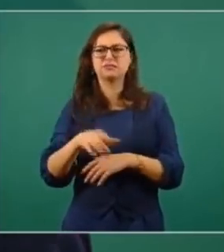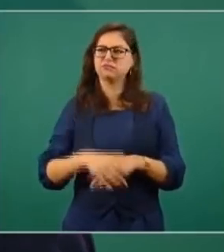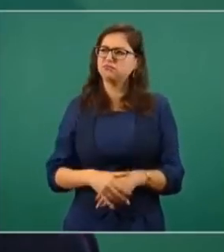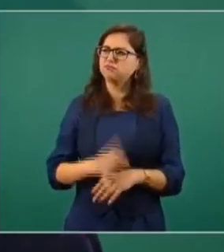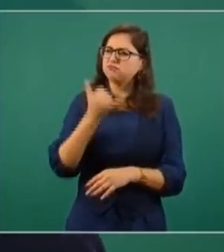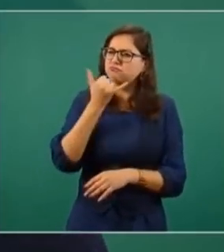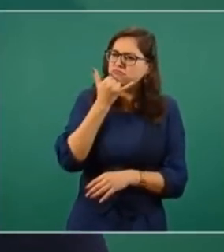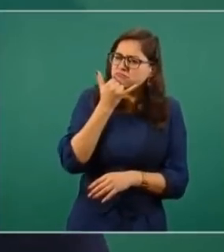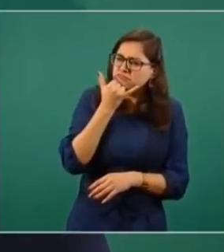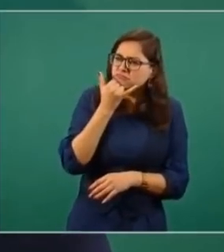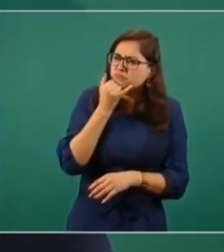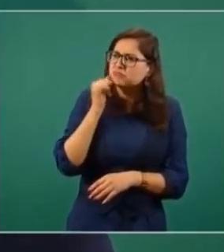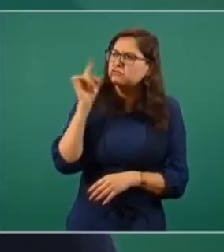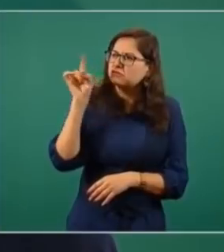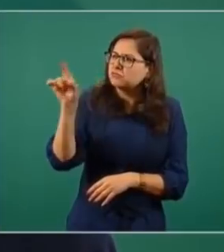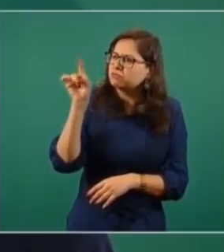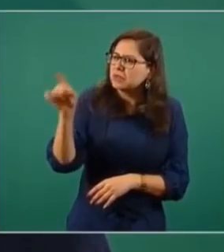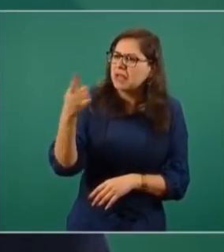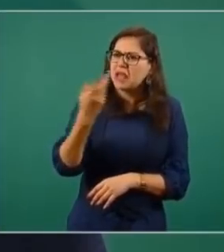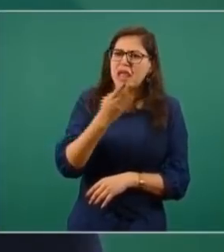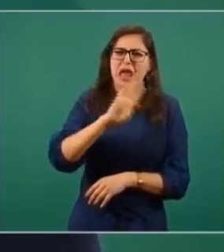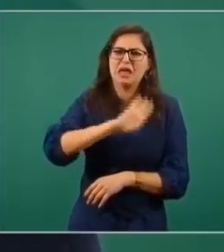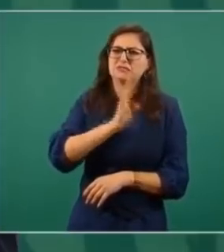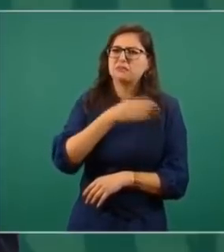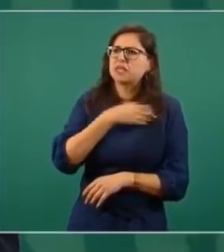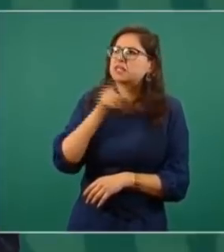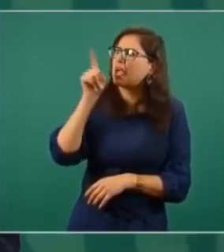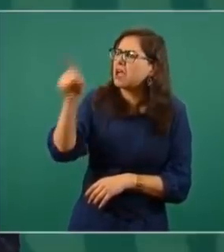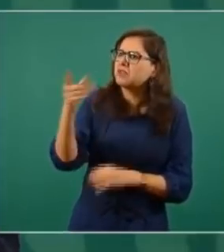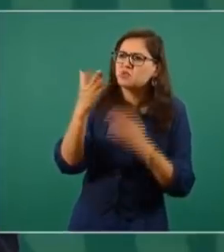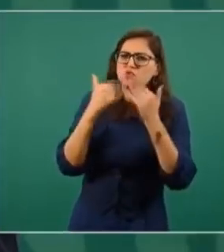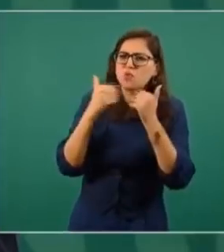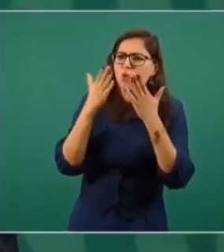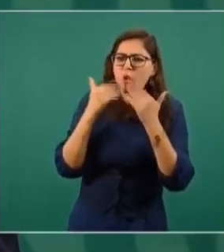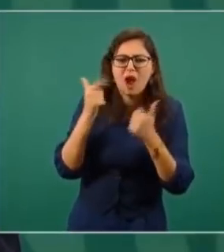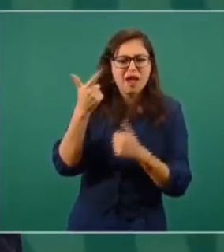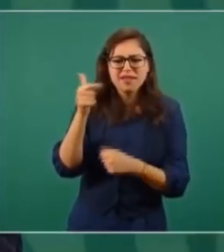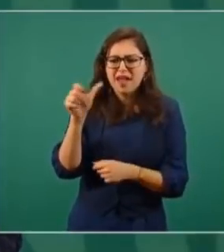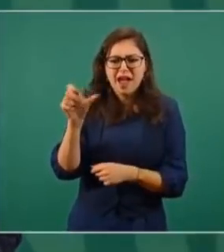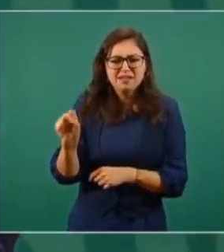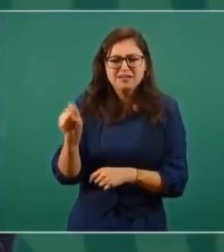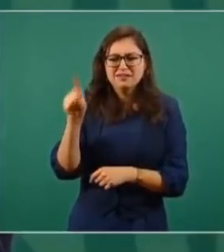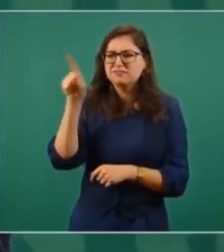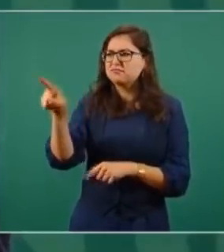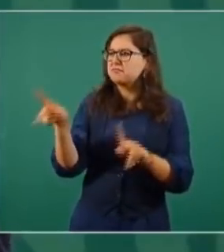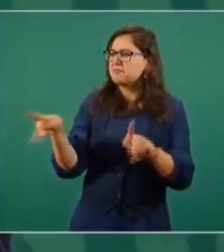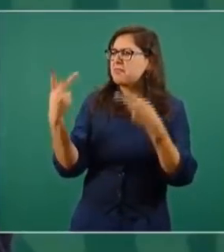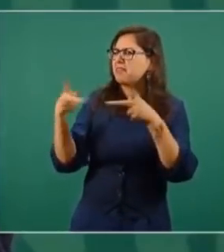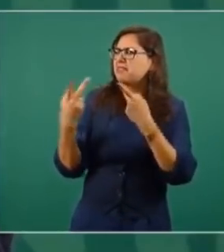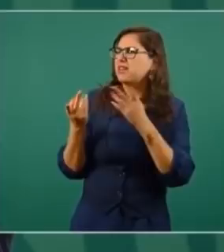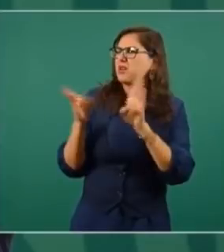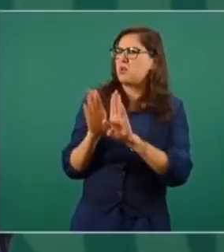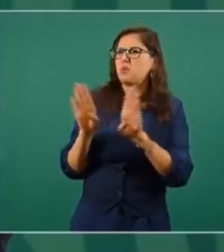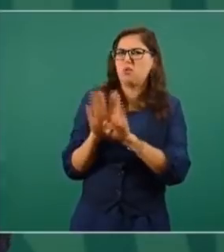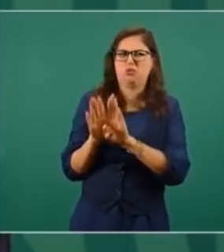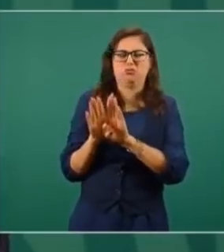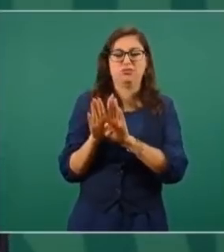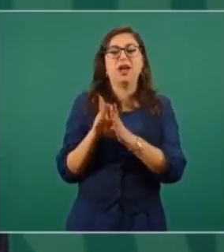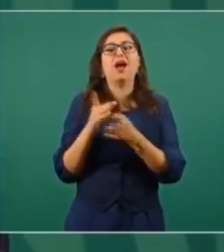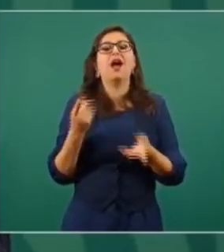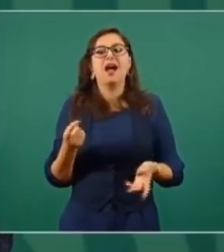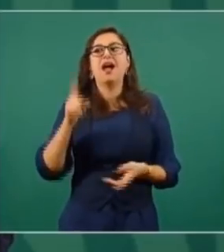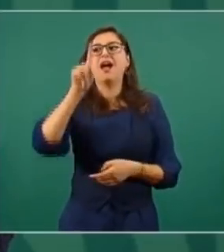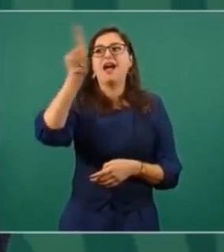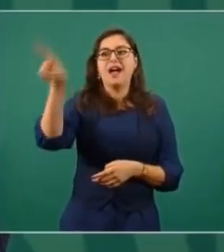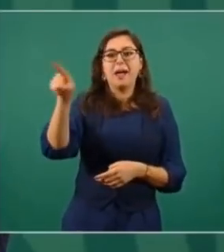nada más que esta empresa hizo un acuerdo con el gobierno de Perú para comprar